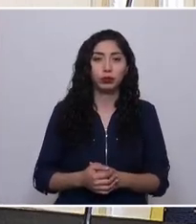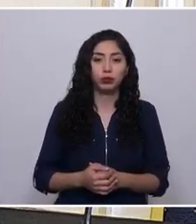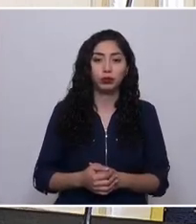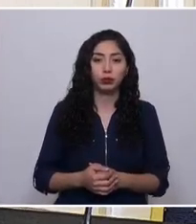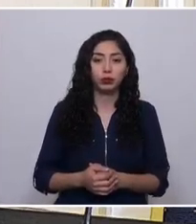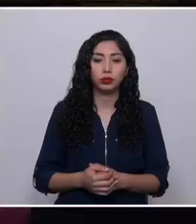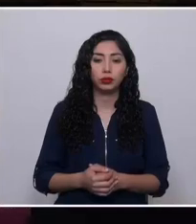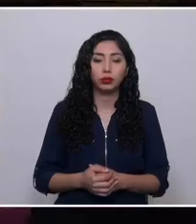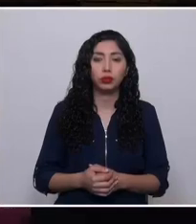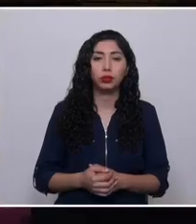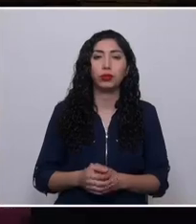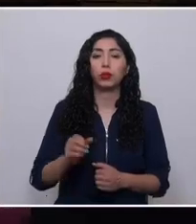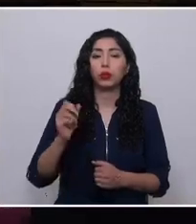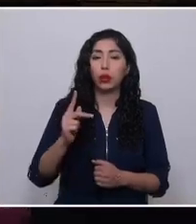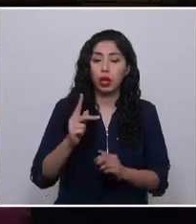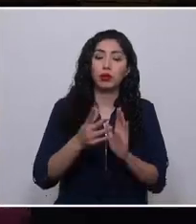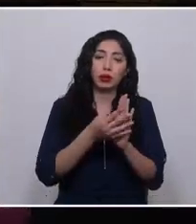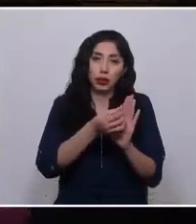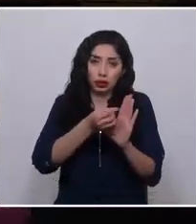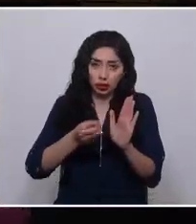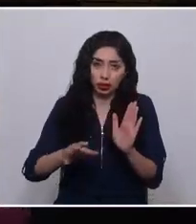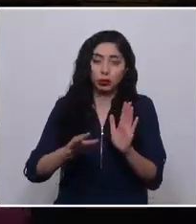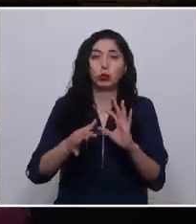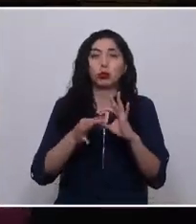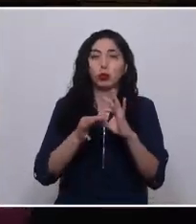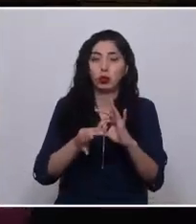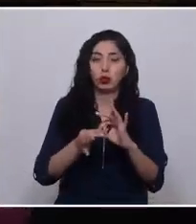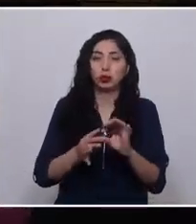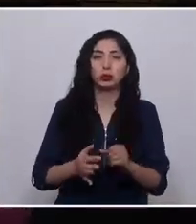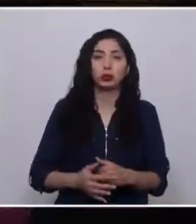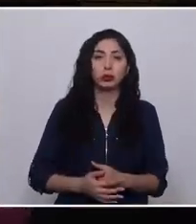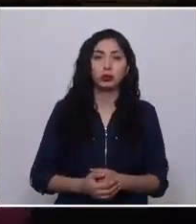Queda registro del retiro, señor Cretón. Muchas gracias.